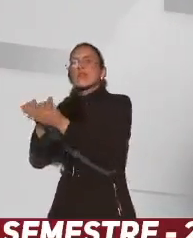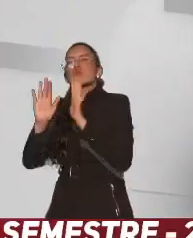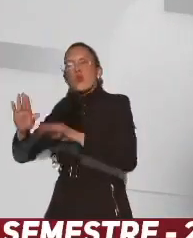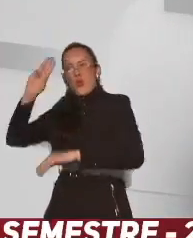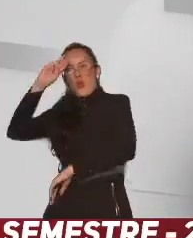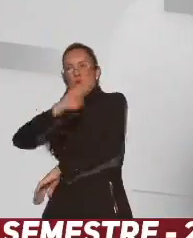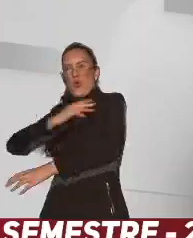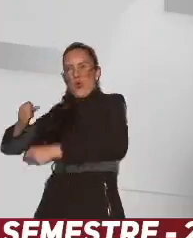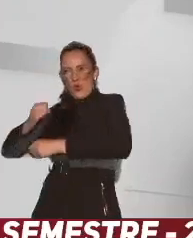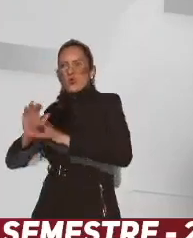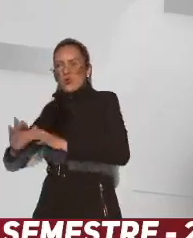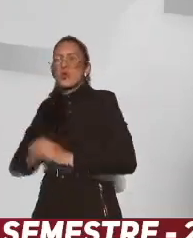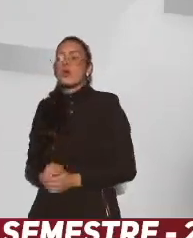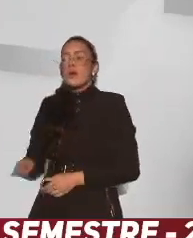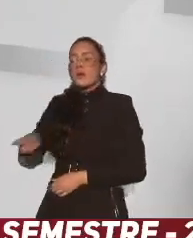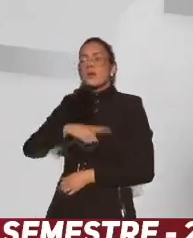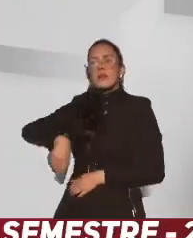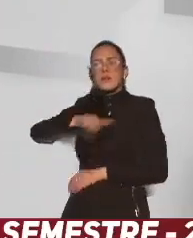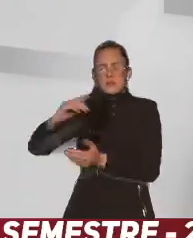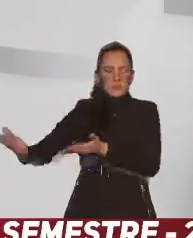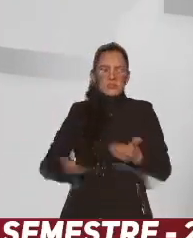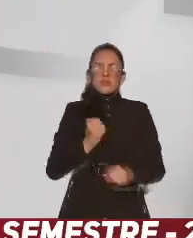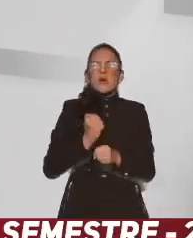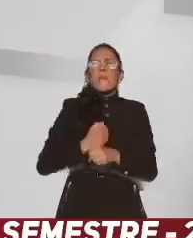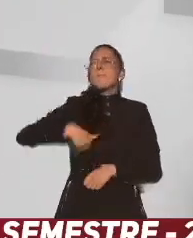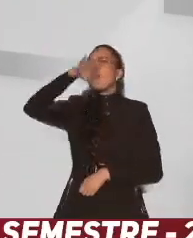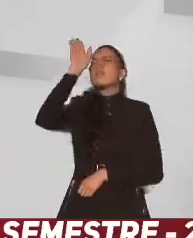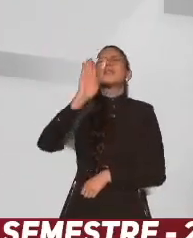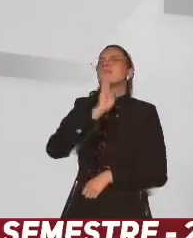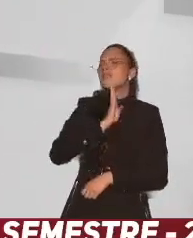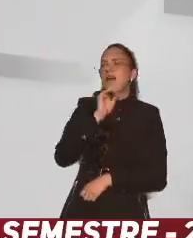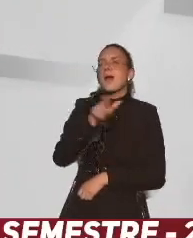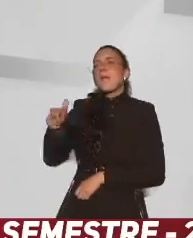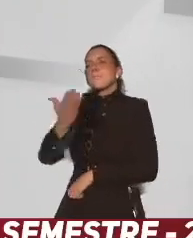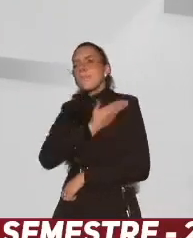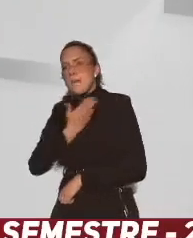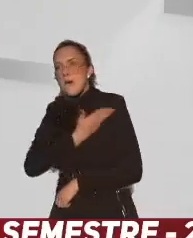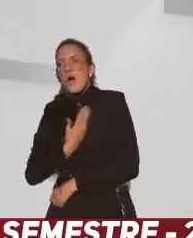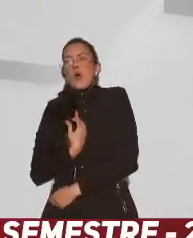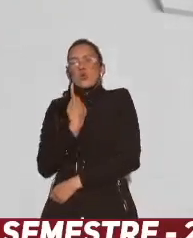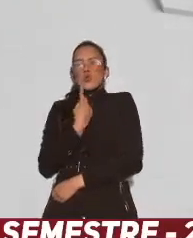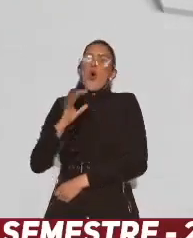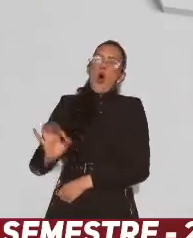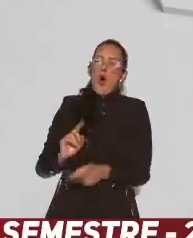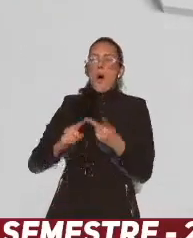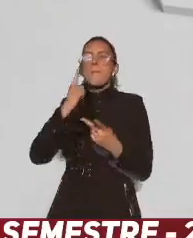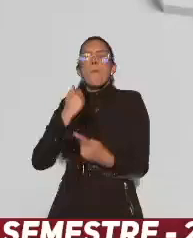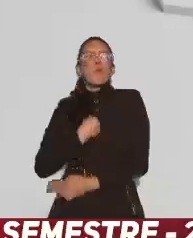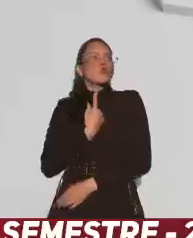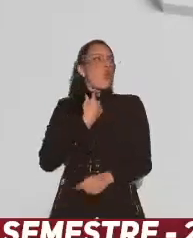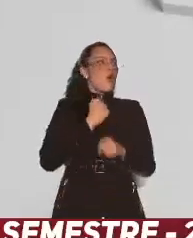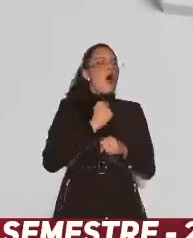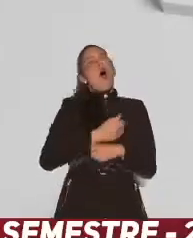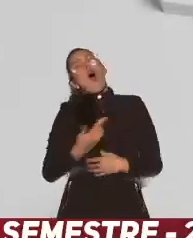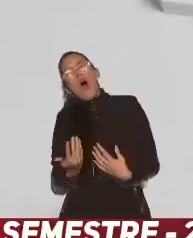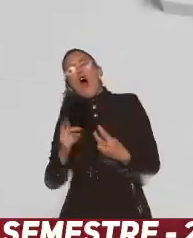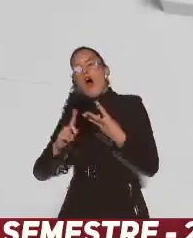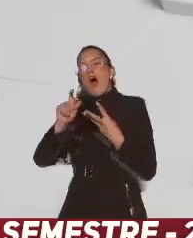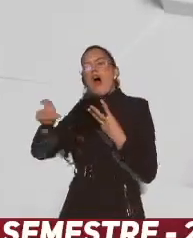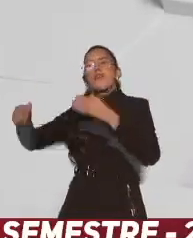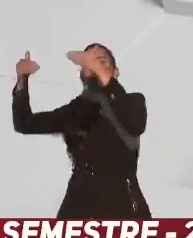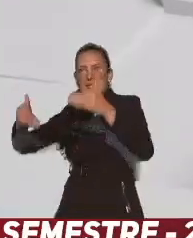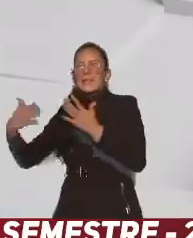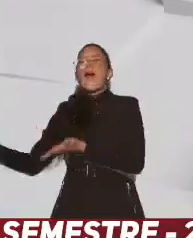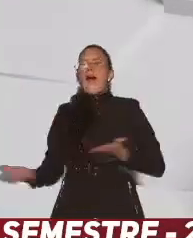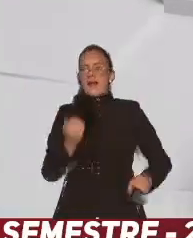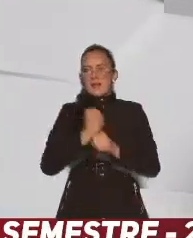madres y padres, cabezas de familia o con algún tipo de discapacidad. El Ejército Nacional lidera la depuración de